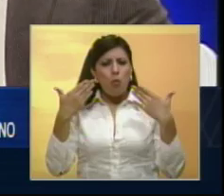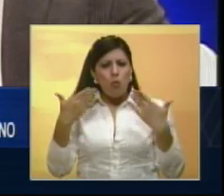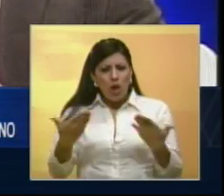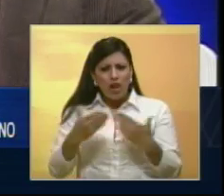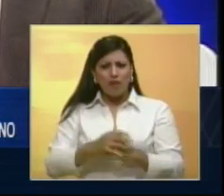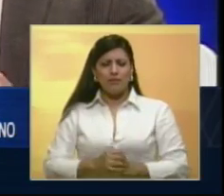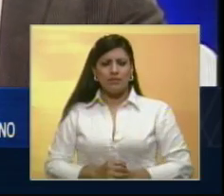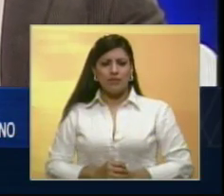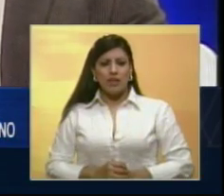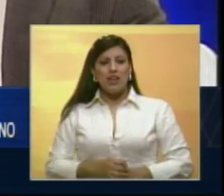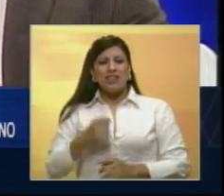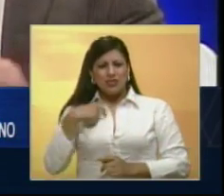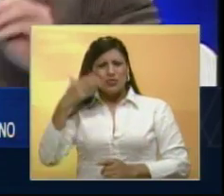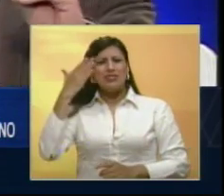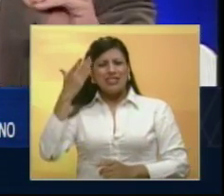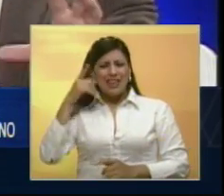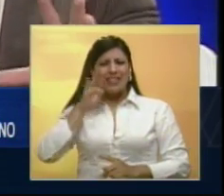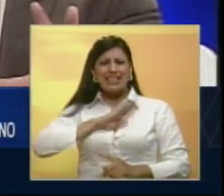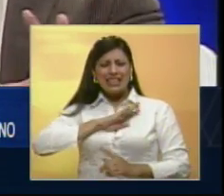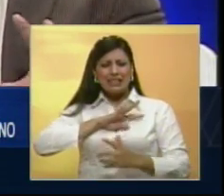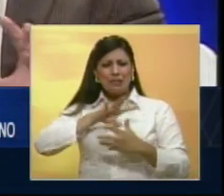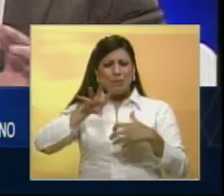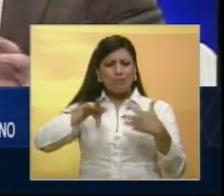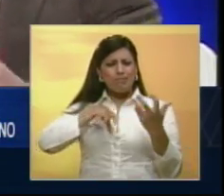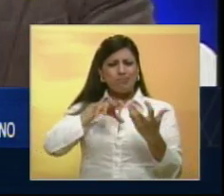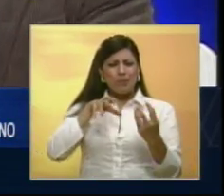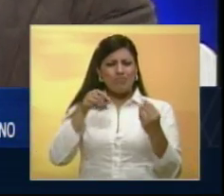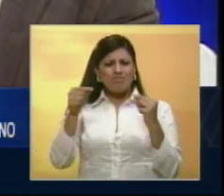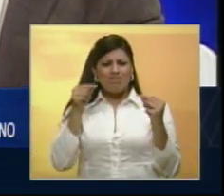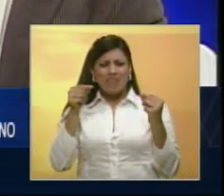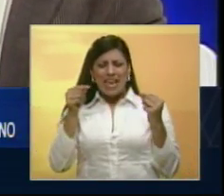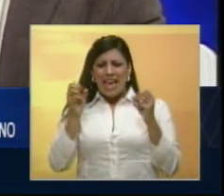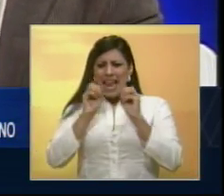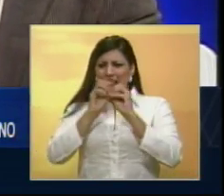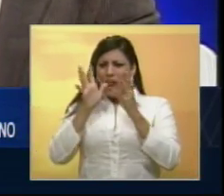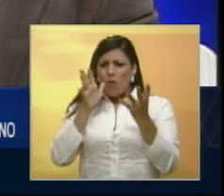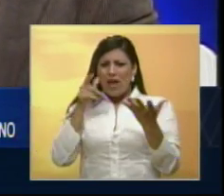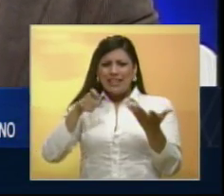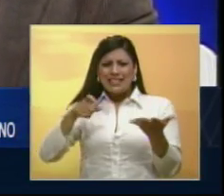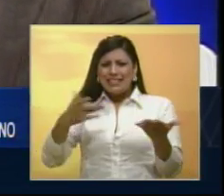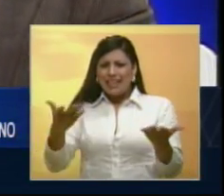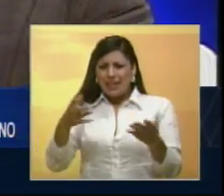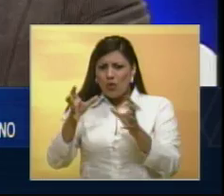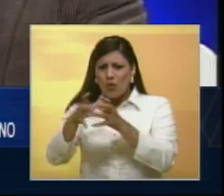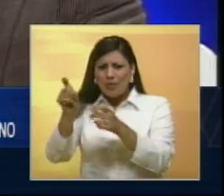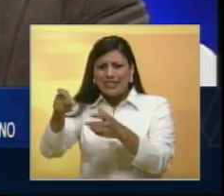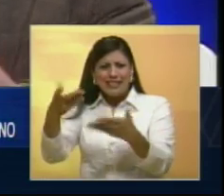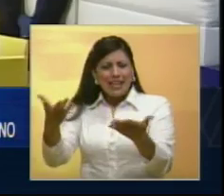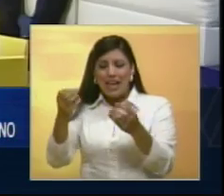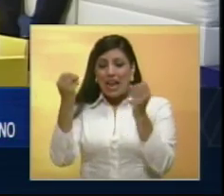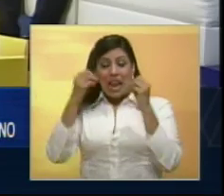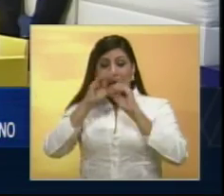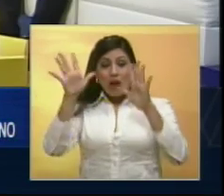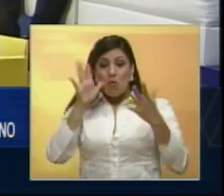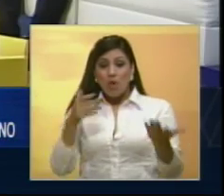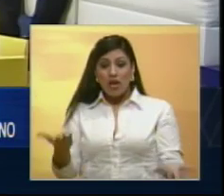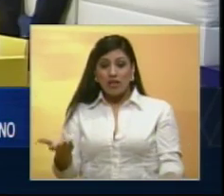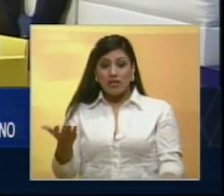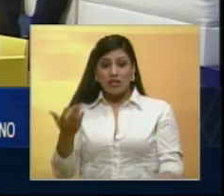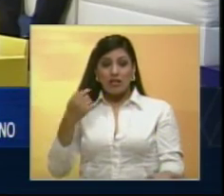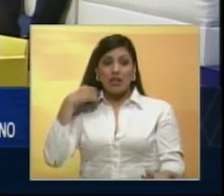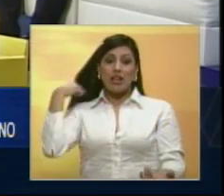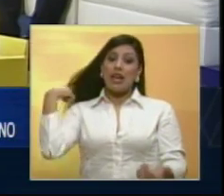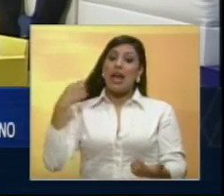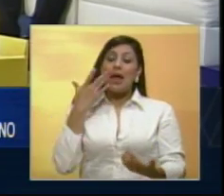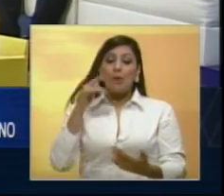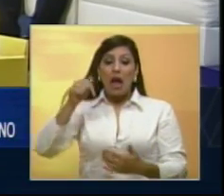sabemos que se ha convertido en un punto coyuntural donde no se define exactamente qué quieren los sectores empresariales. Y si la situación